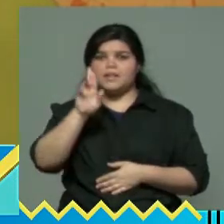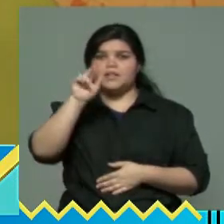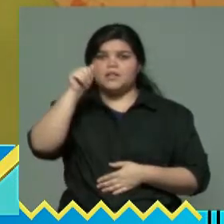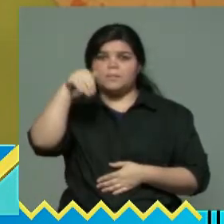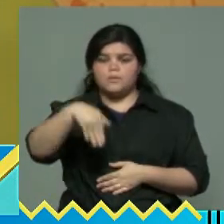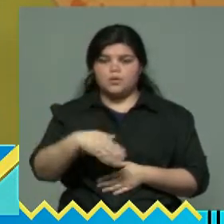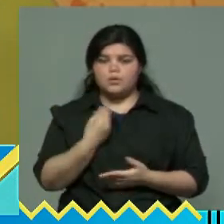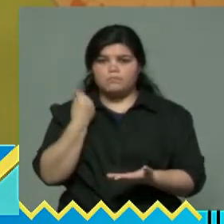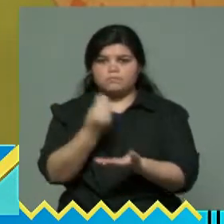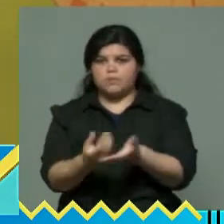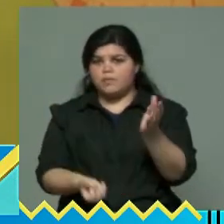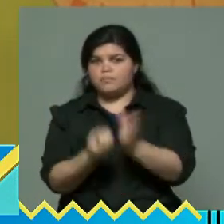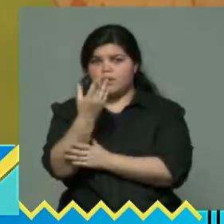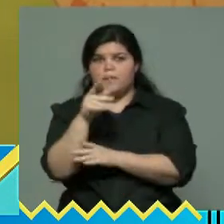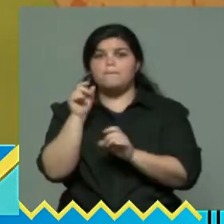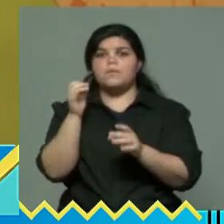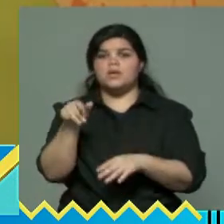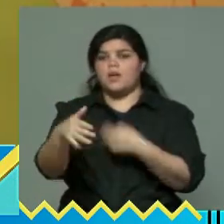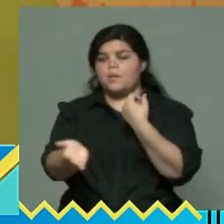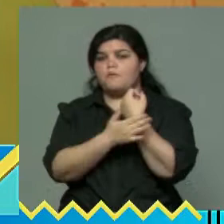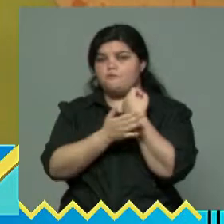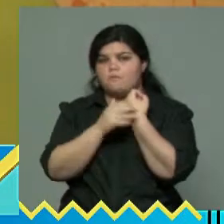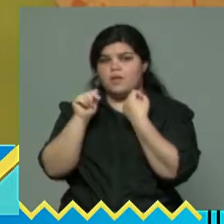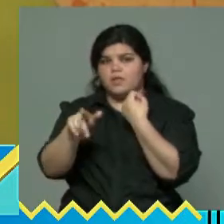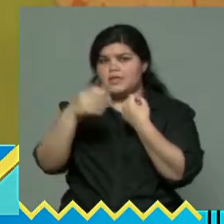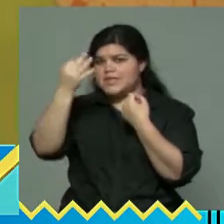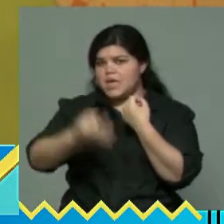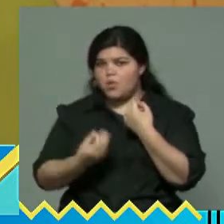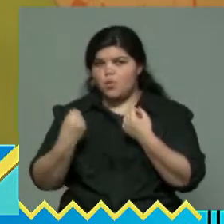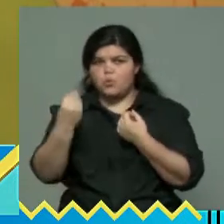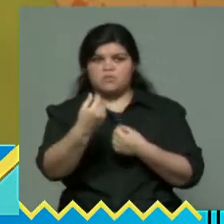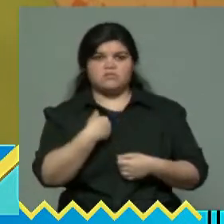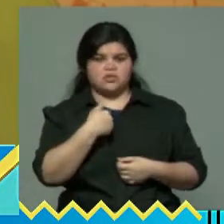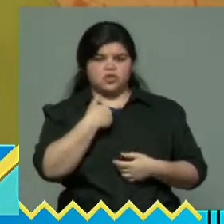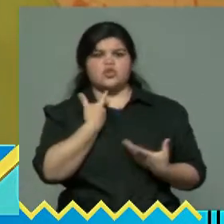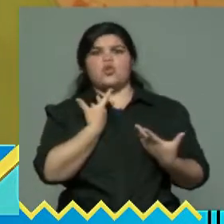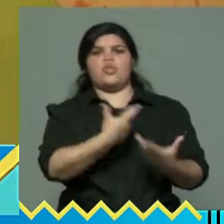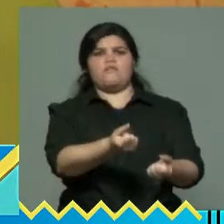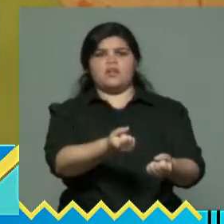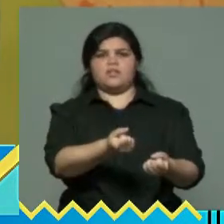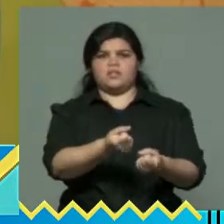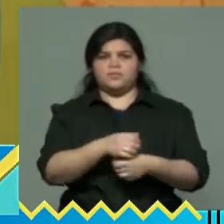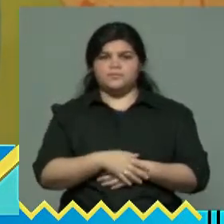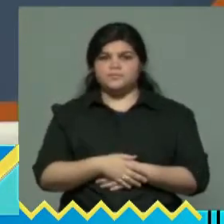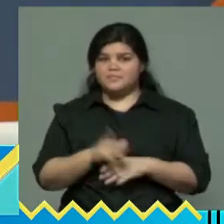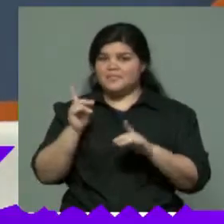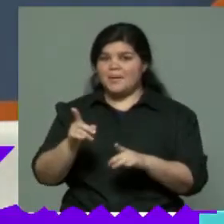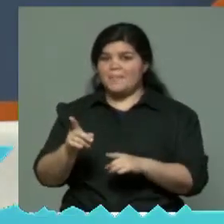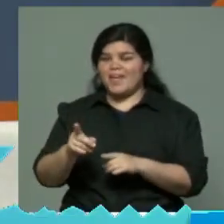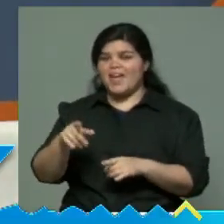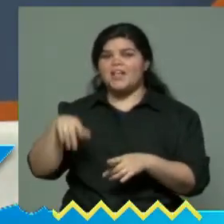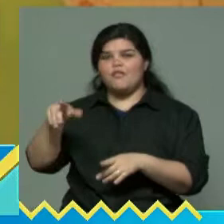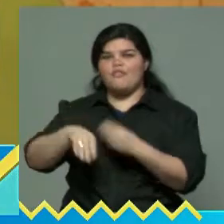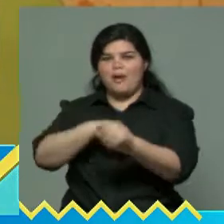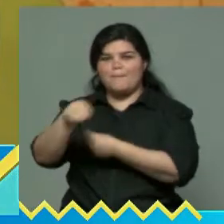de la nada, porque si no el FIP iba a ser seguro, lo que se impone es que apareció diciendo yo soy el que lo defiendo, aparecía... Claro, el bolsillo de la familia, Claro, ¿no? aparecía Así decía.